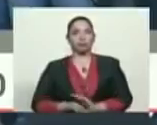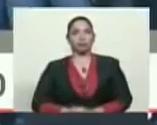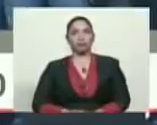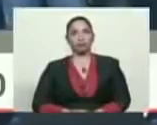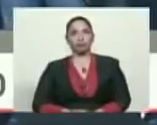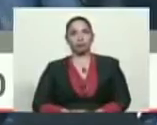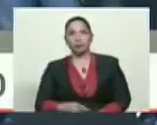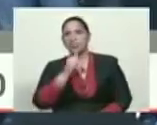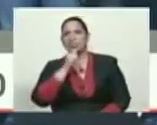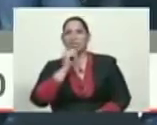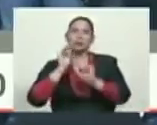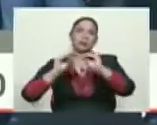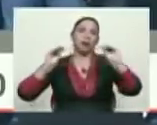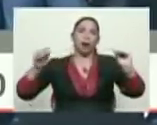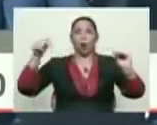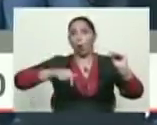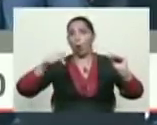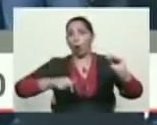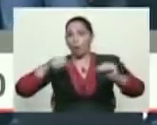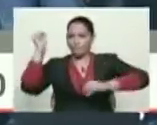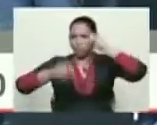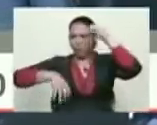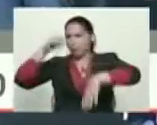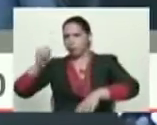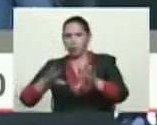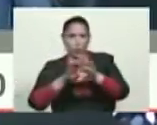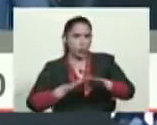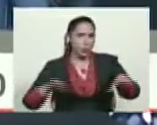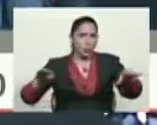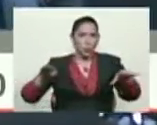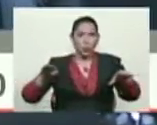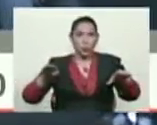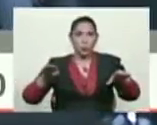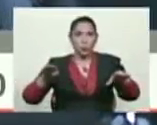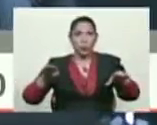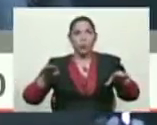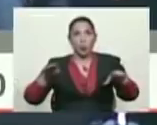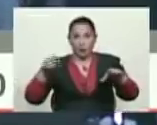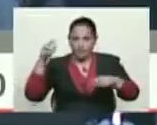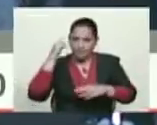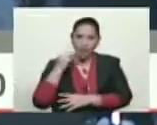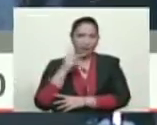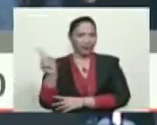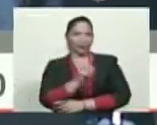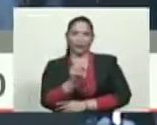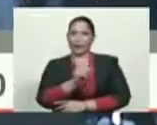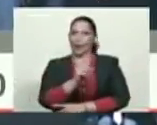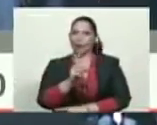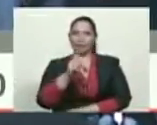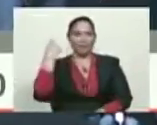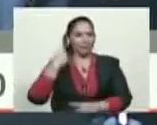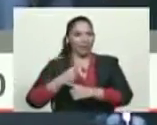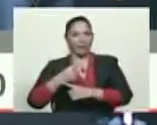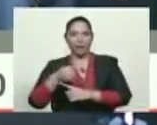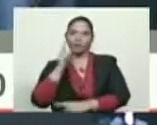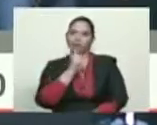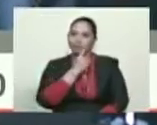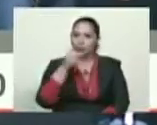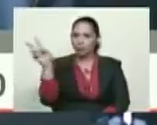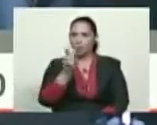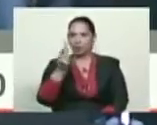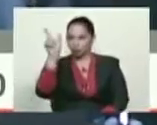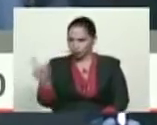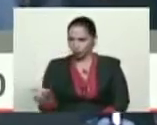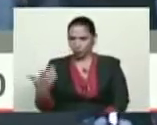Quien llama hoy a bombardear el suelo patrio no merece ser venezolano, no merece ser